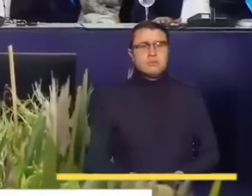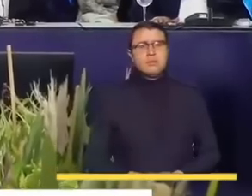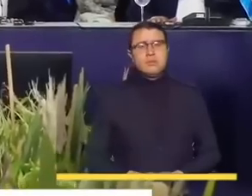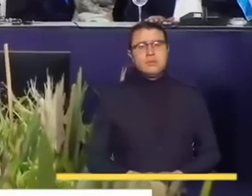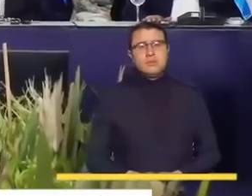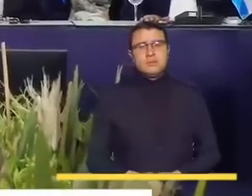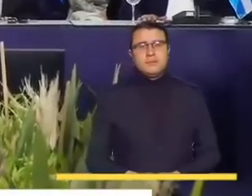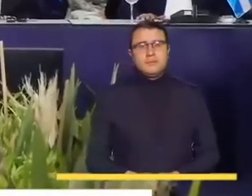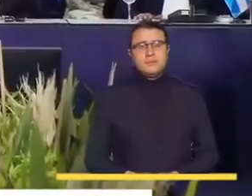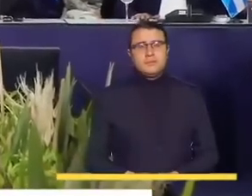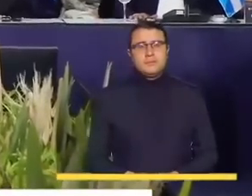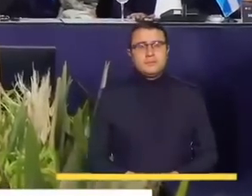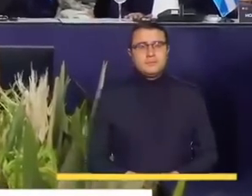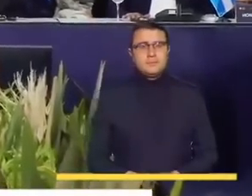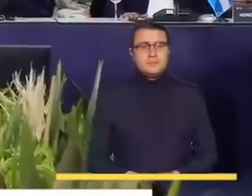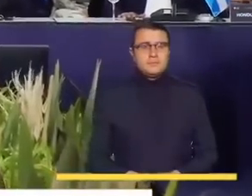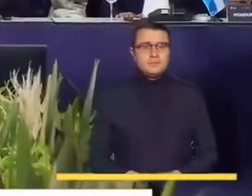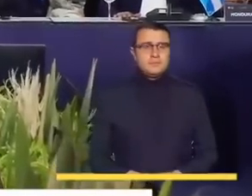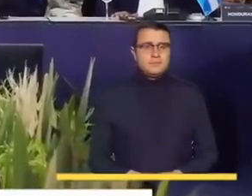Tenemos que